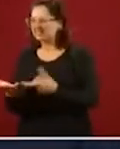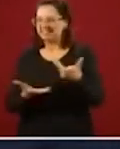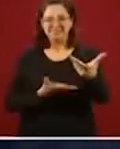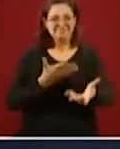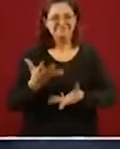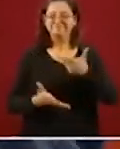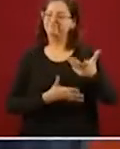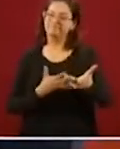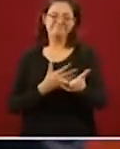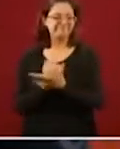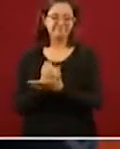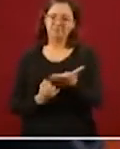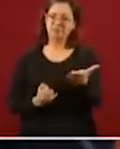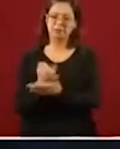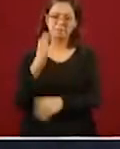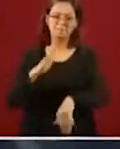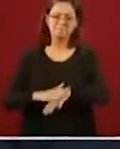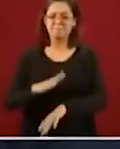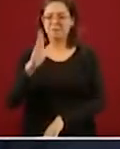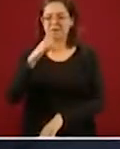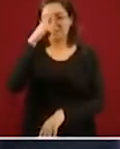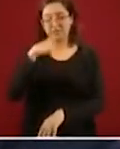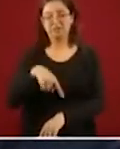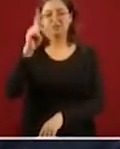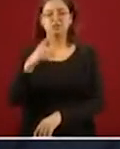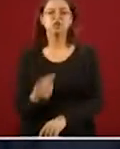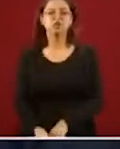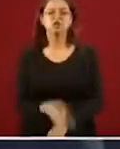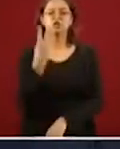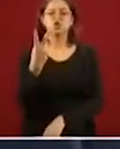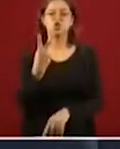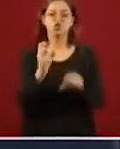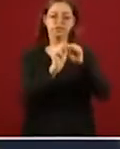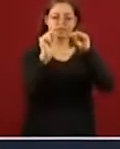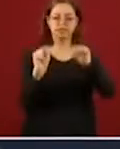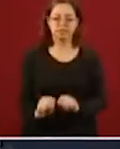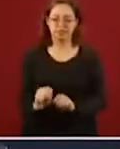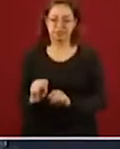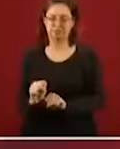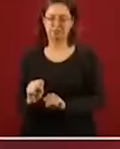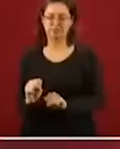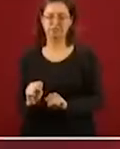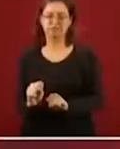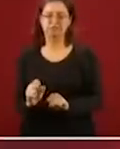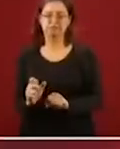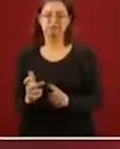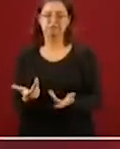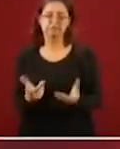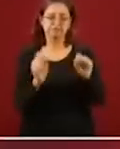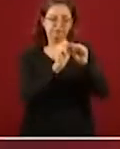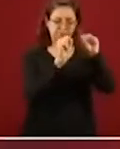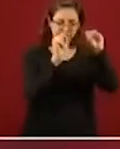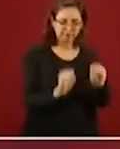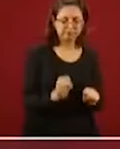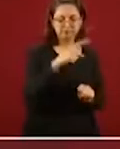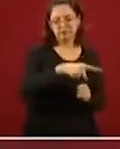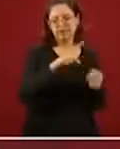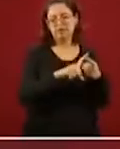es mantener dos sistemas: el sistema de